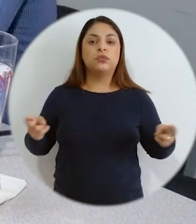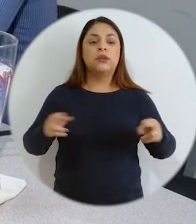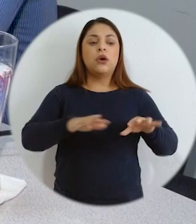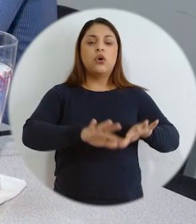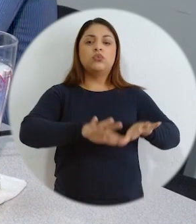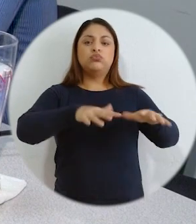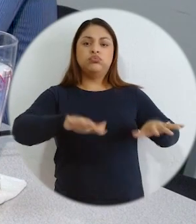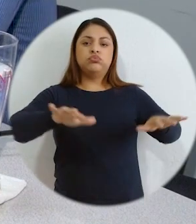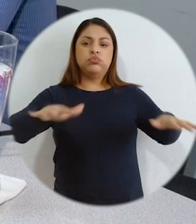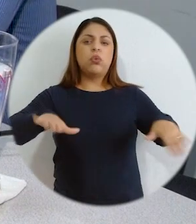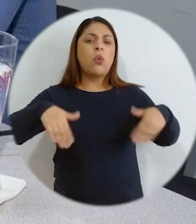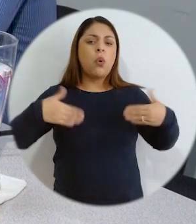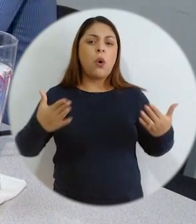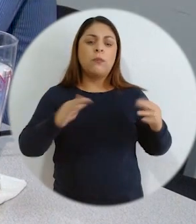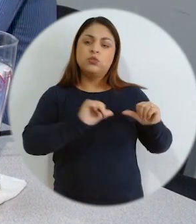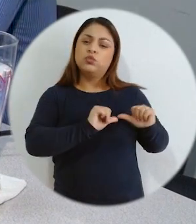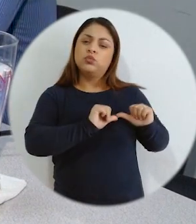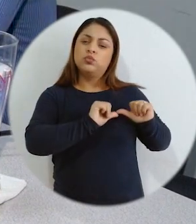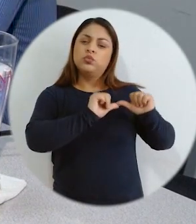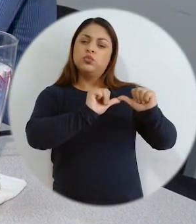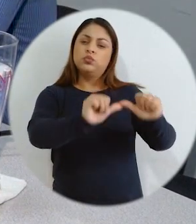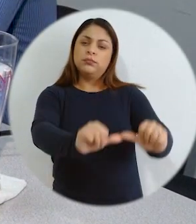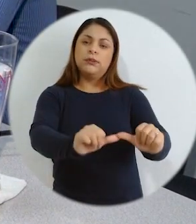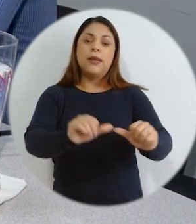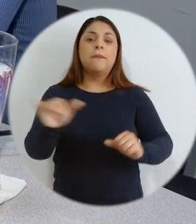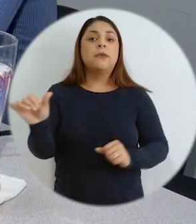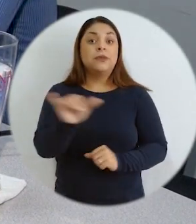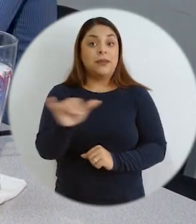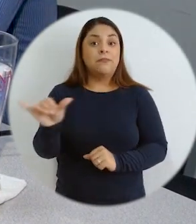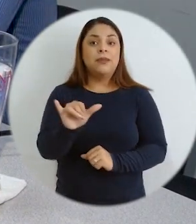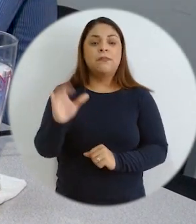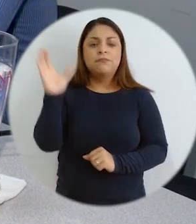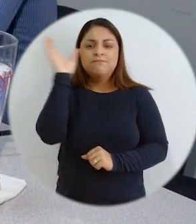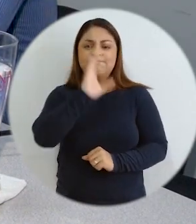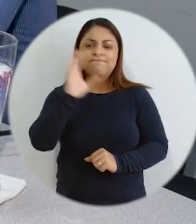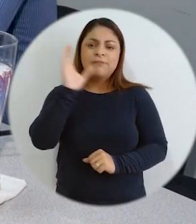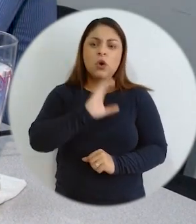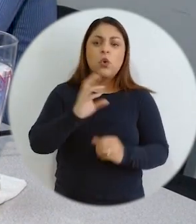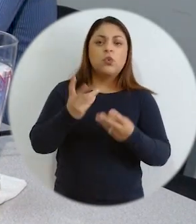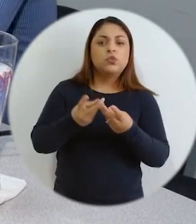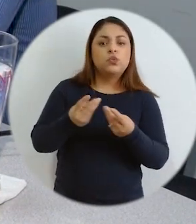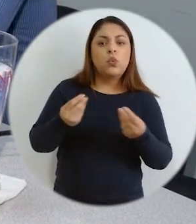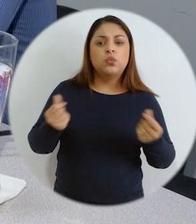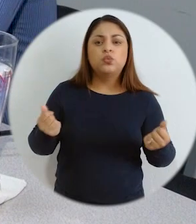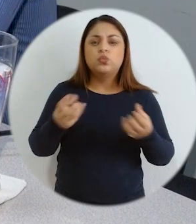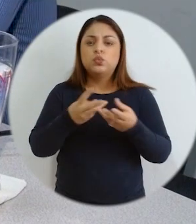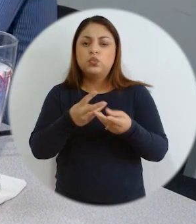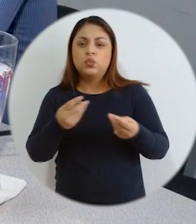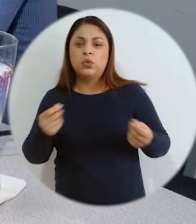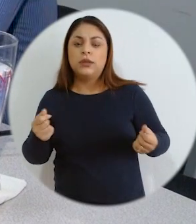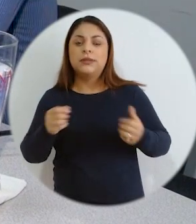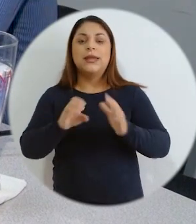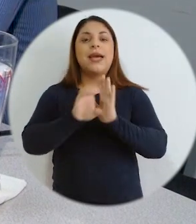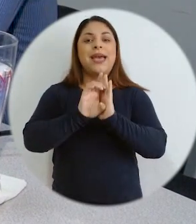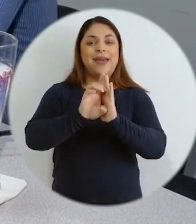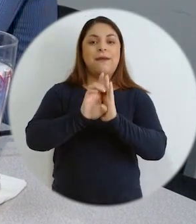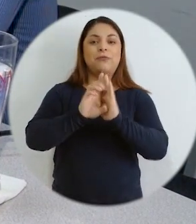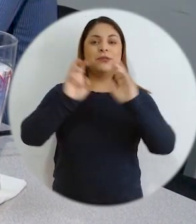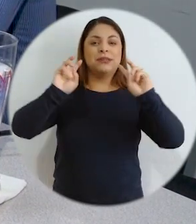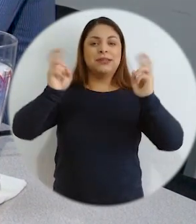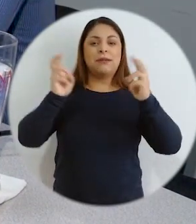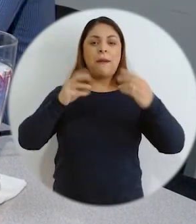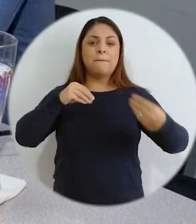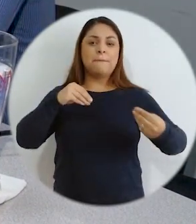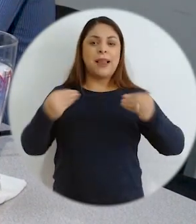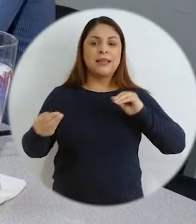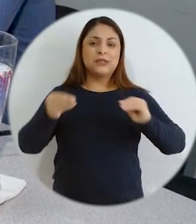de los recursos de nuestros mares y el océano de forma sostenible, pero también cómo buscar soluciones, y usted lo mencionaba,